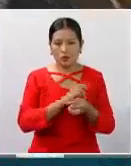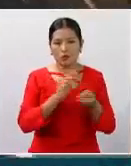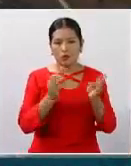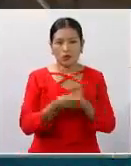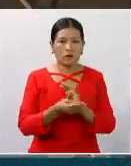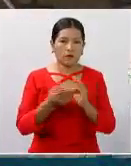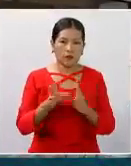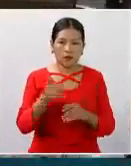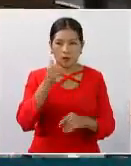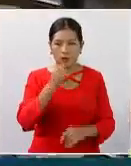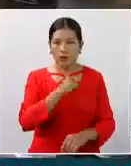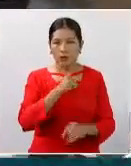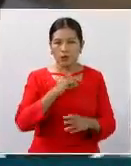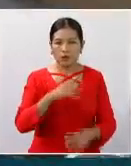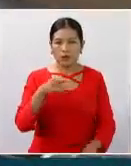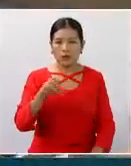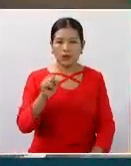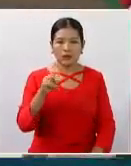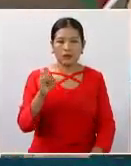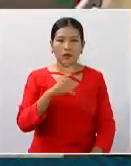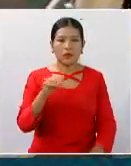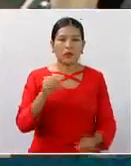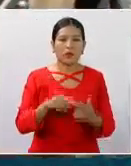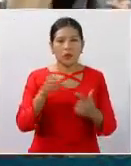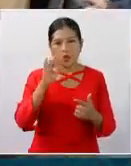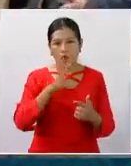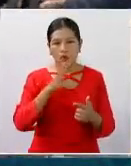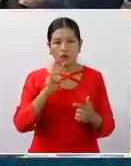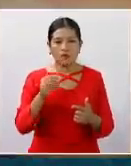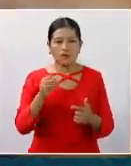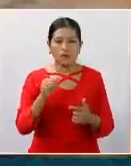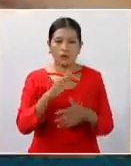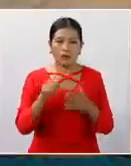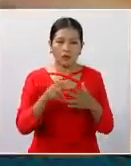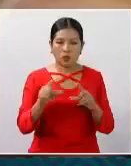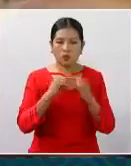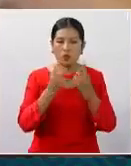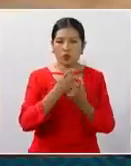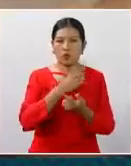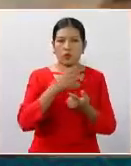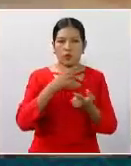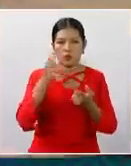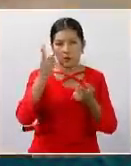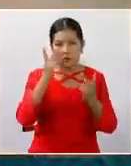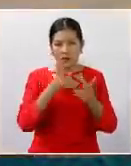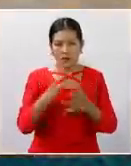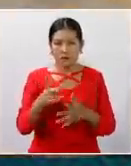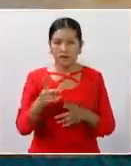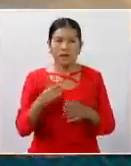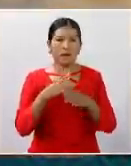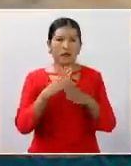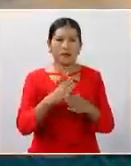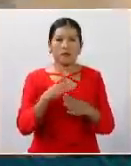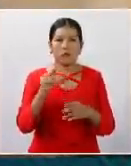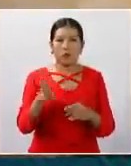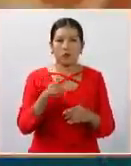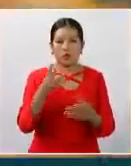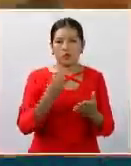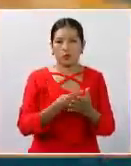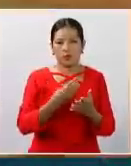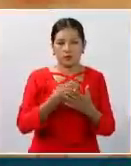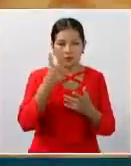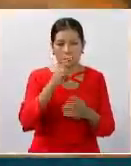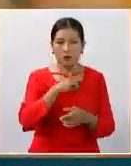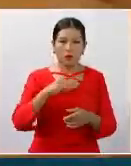la senadora Quispe y Hilarión Mamani. La Comisión de Planificación, lo que evita la utilización de recursos económicos para